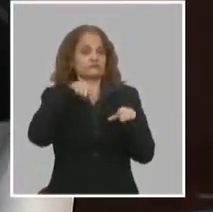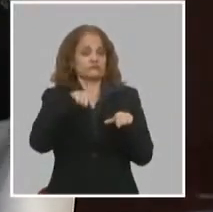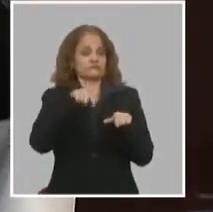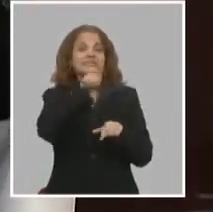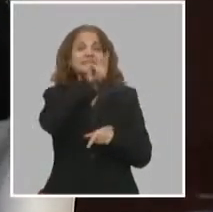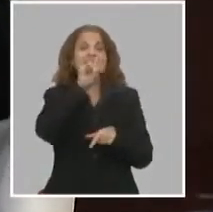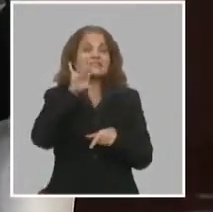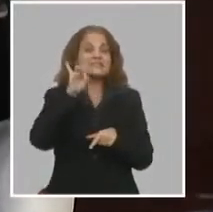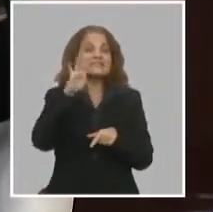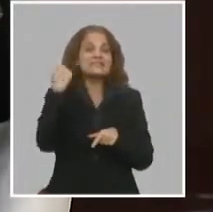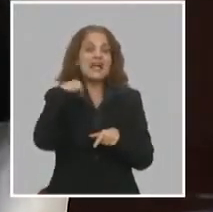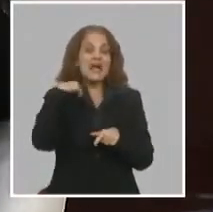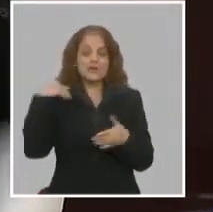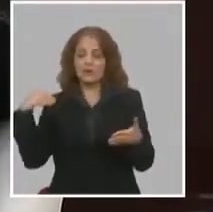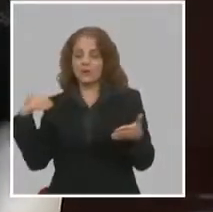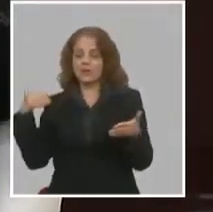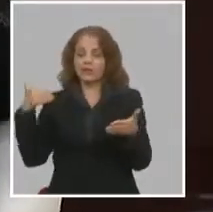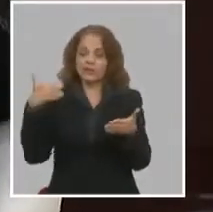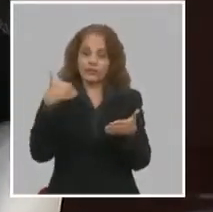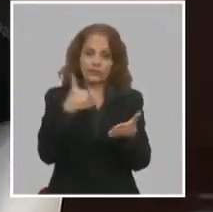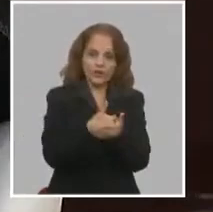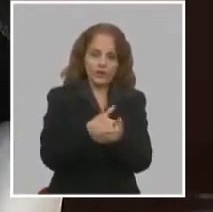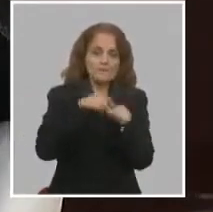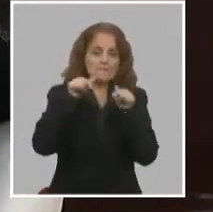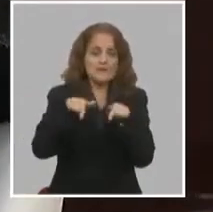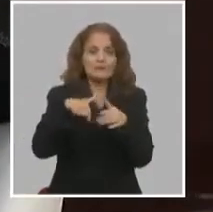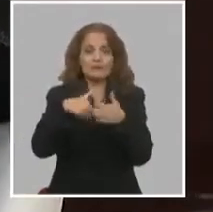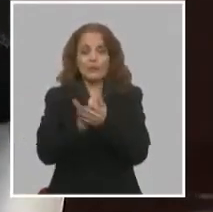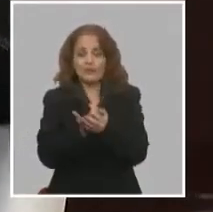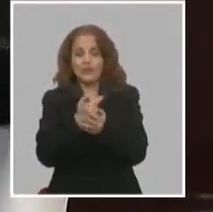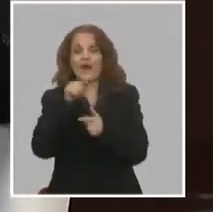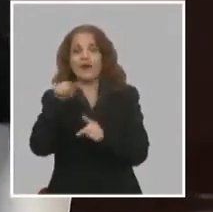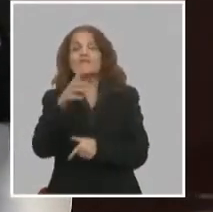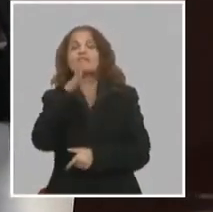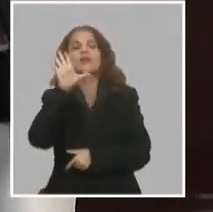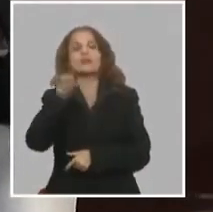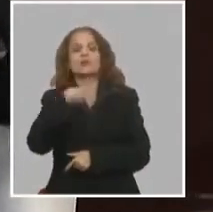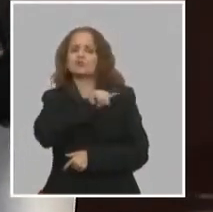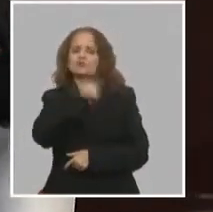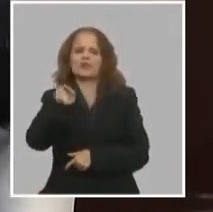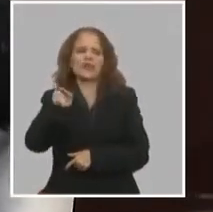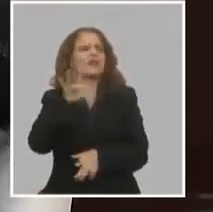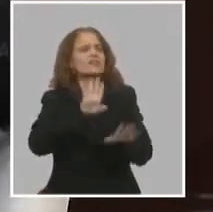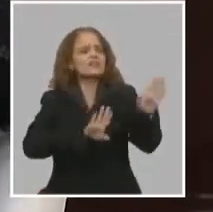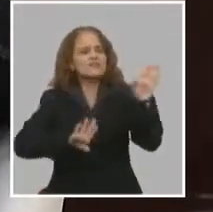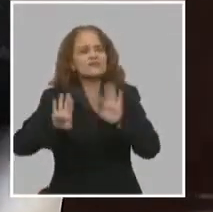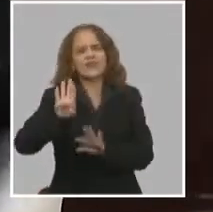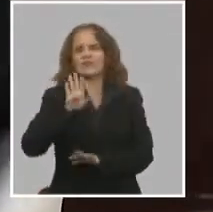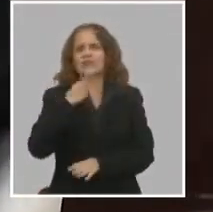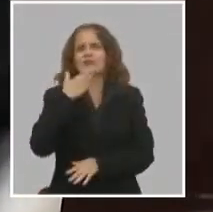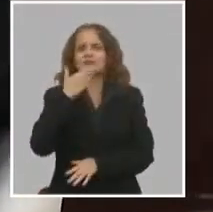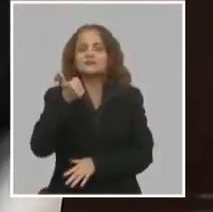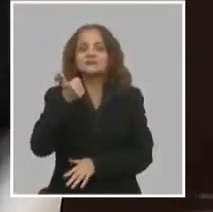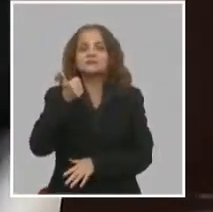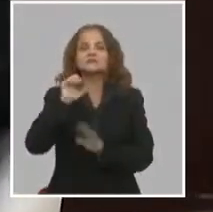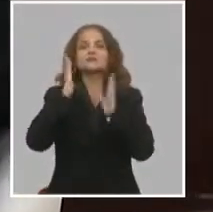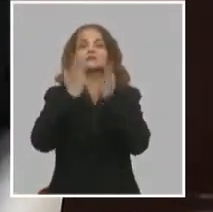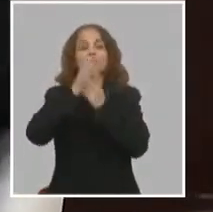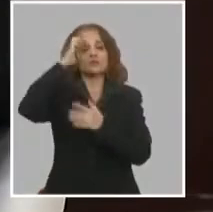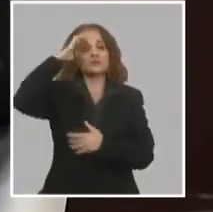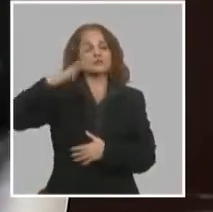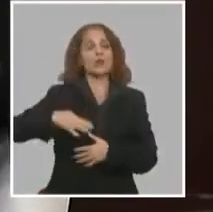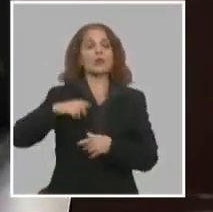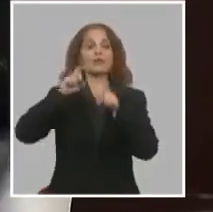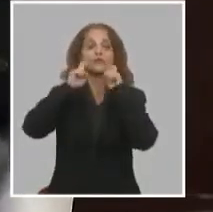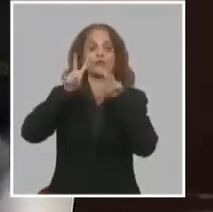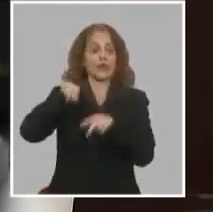años de vida, desde aquel día en que Fidel los catalogó como generosos defensores de la salud y de la vida. A ese compromiso han